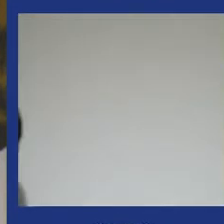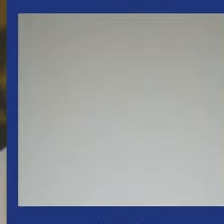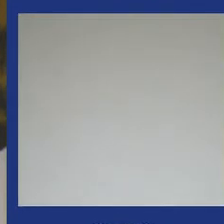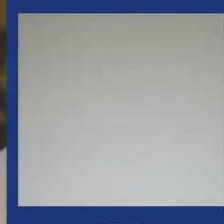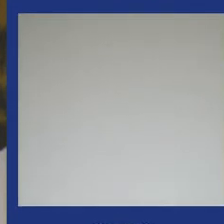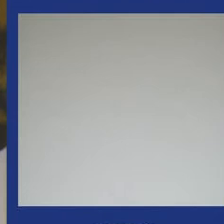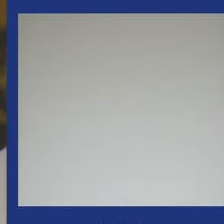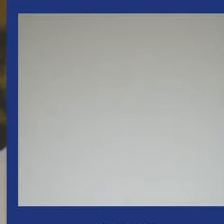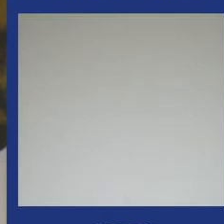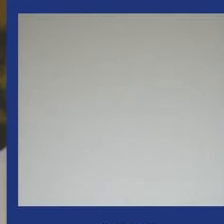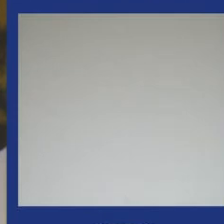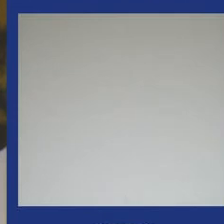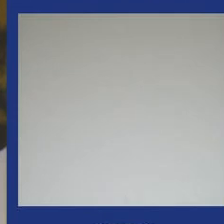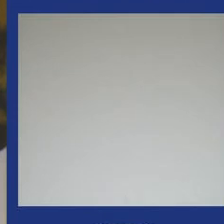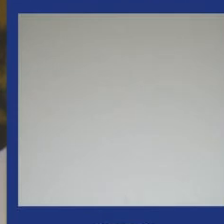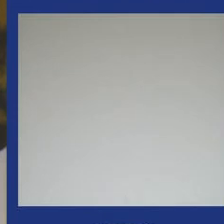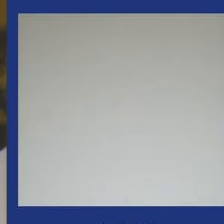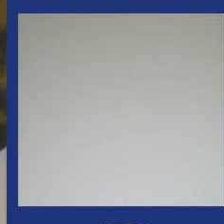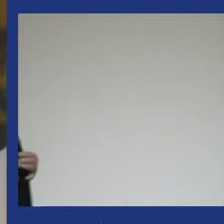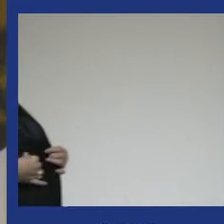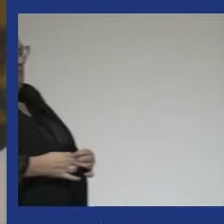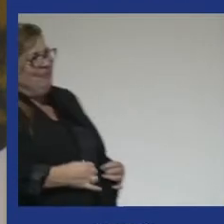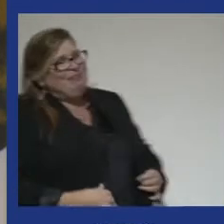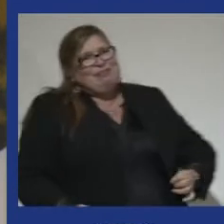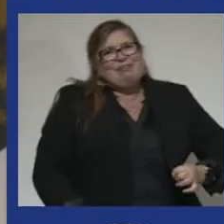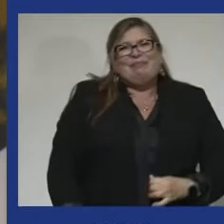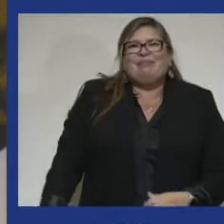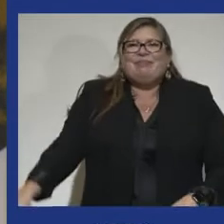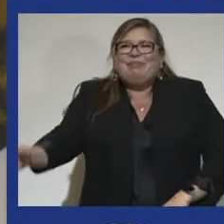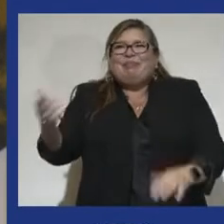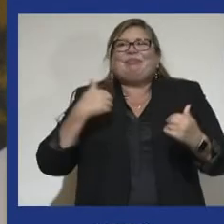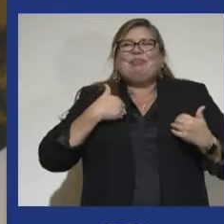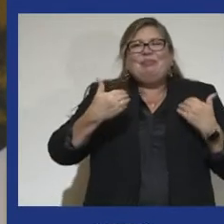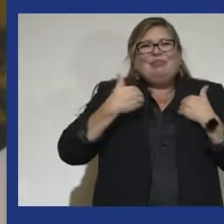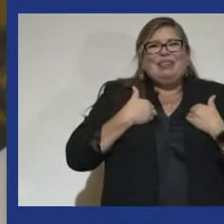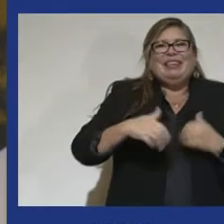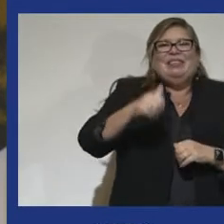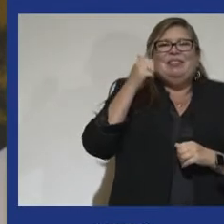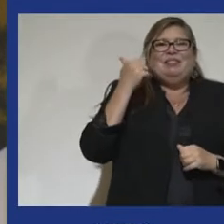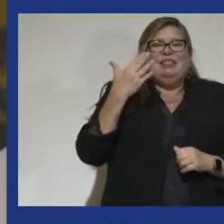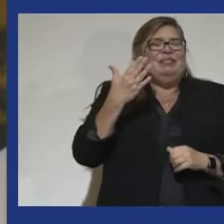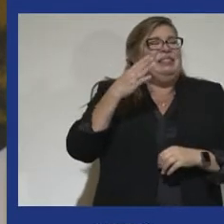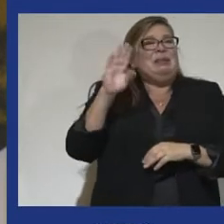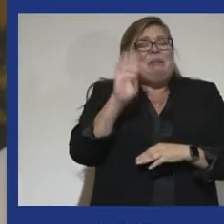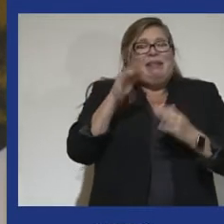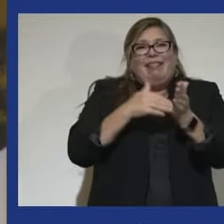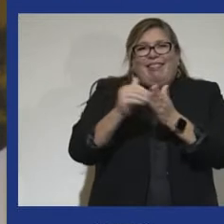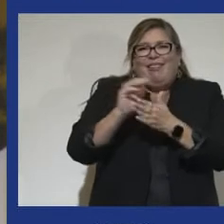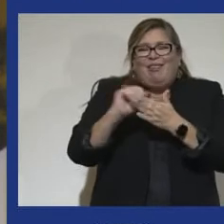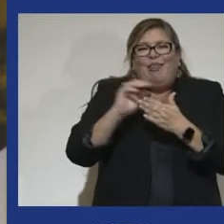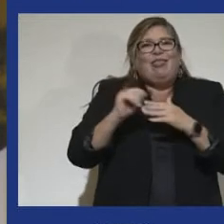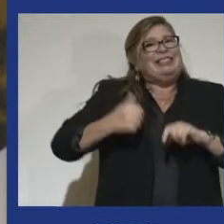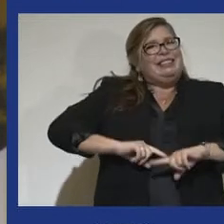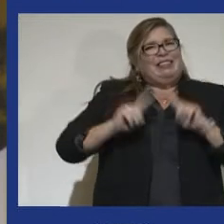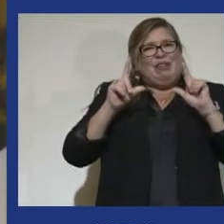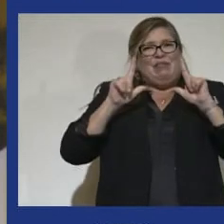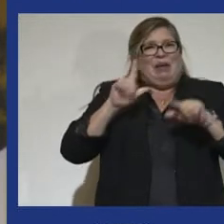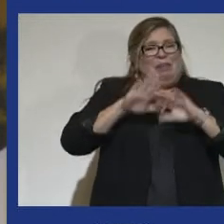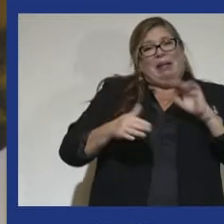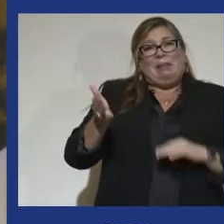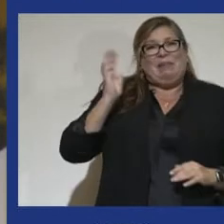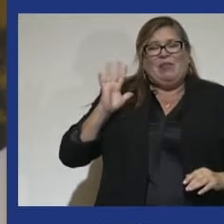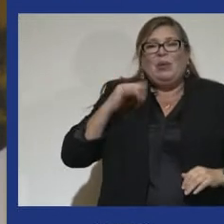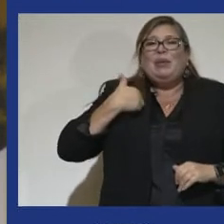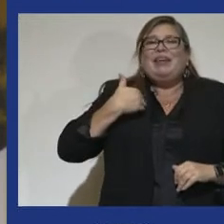no los 15 mil millones de superar la vida aproximadamente y tenemos otro marco de